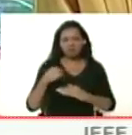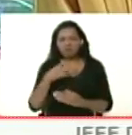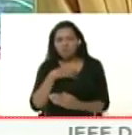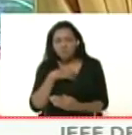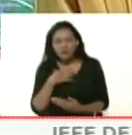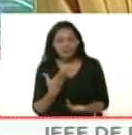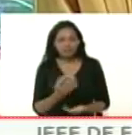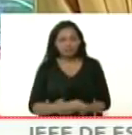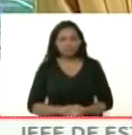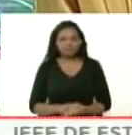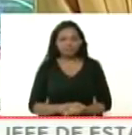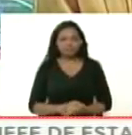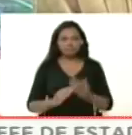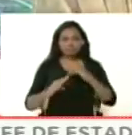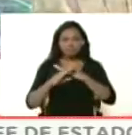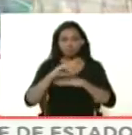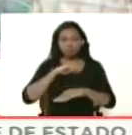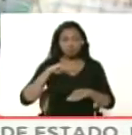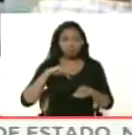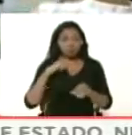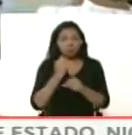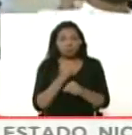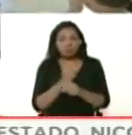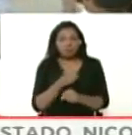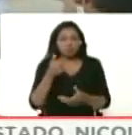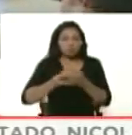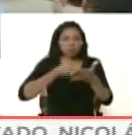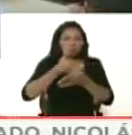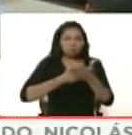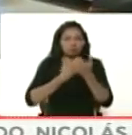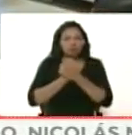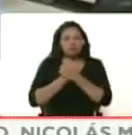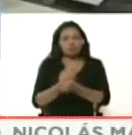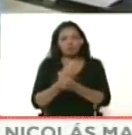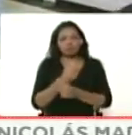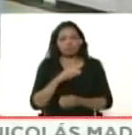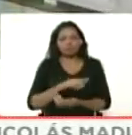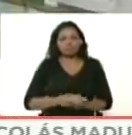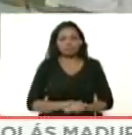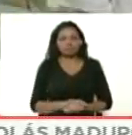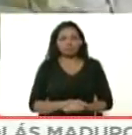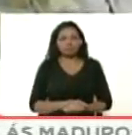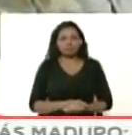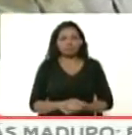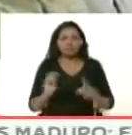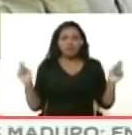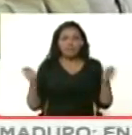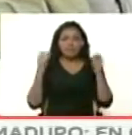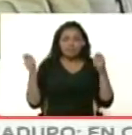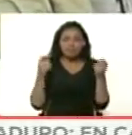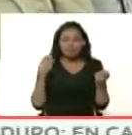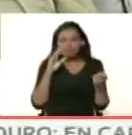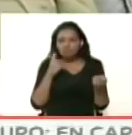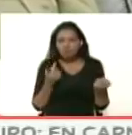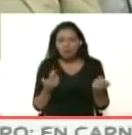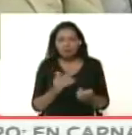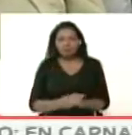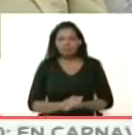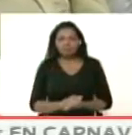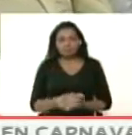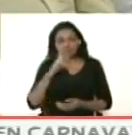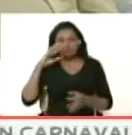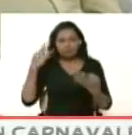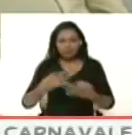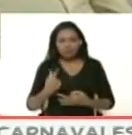hay sanciones que puedan detener el trabajo, el empeño, el amor, el emprendimiento. No hay sanciones. Tengan la